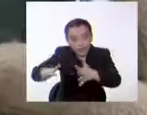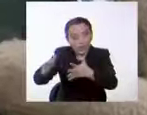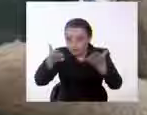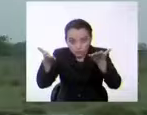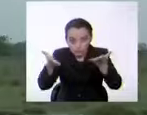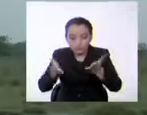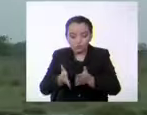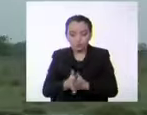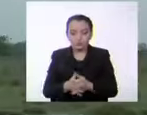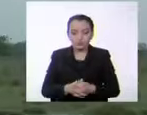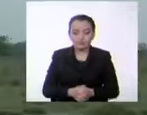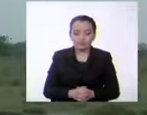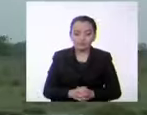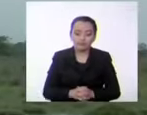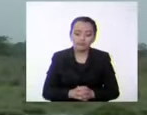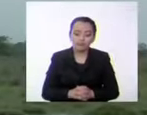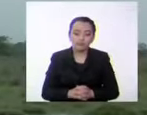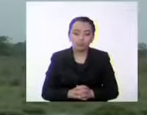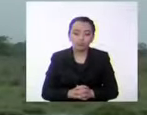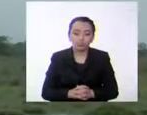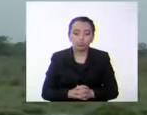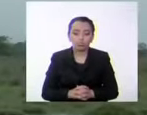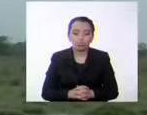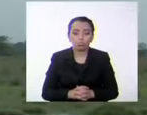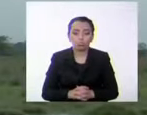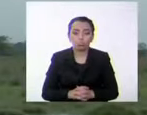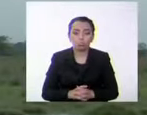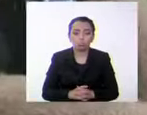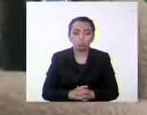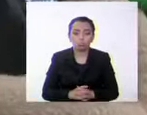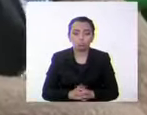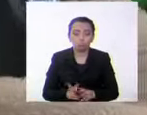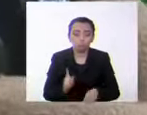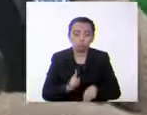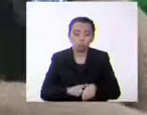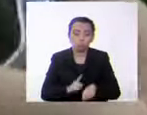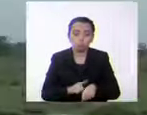momento de despedirte de papá Max.